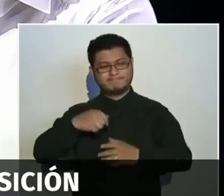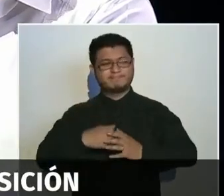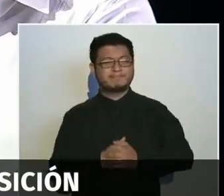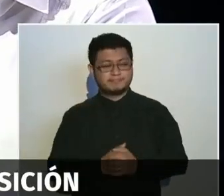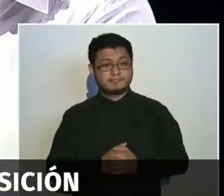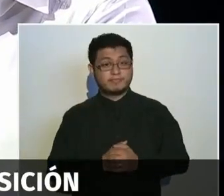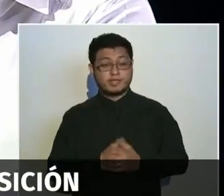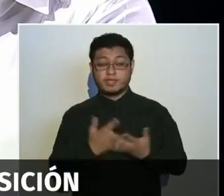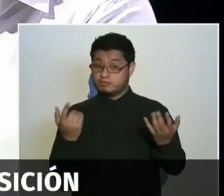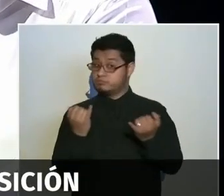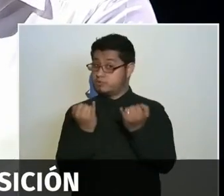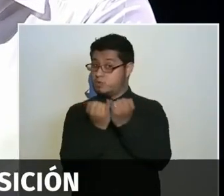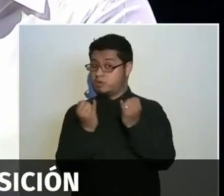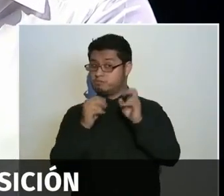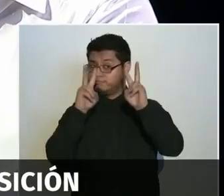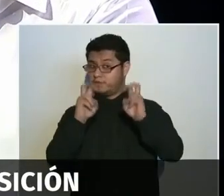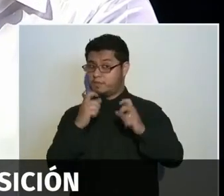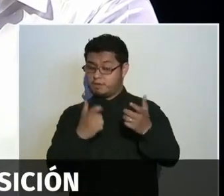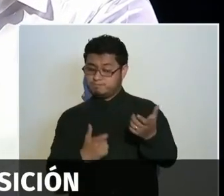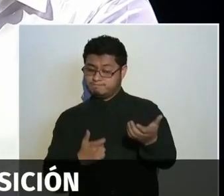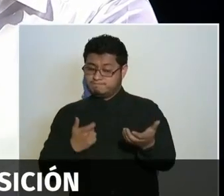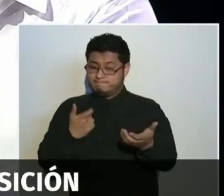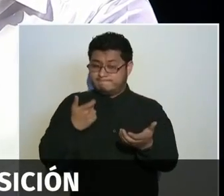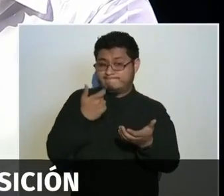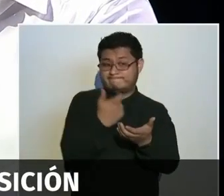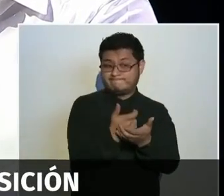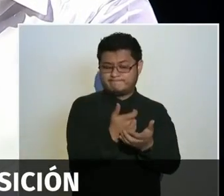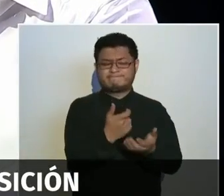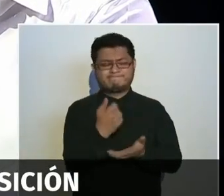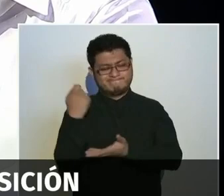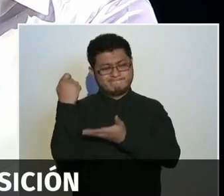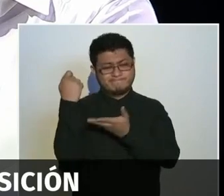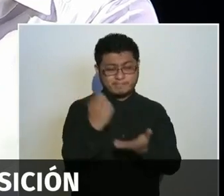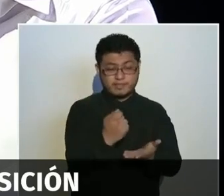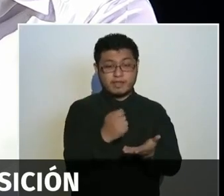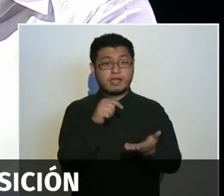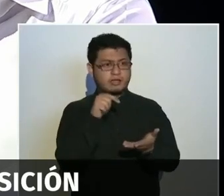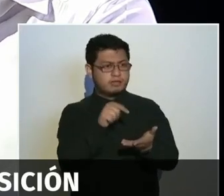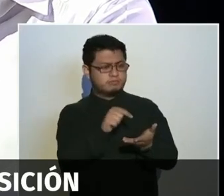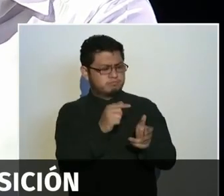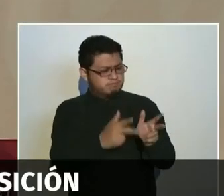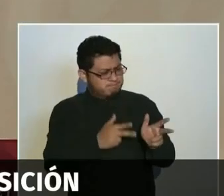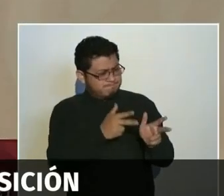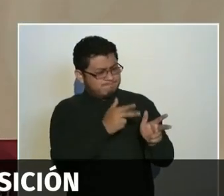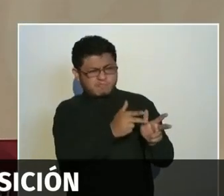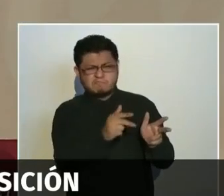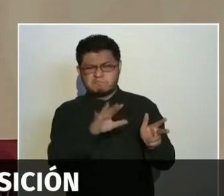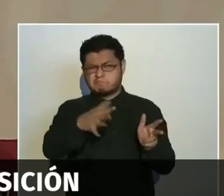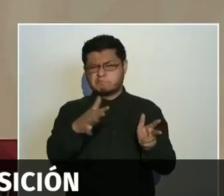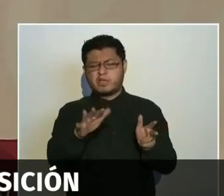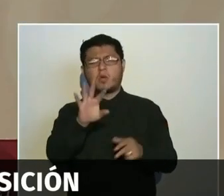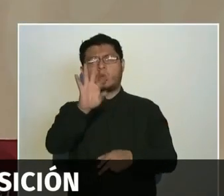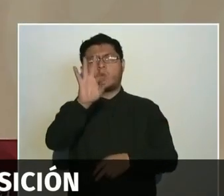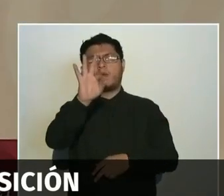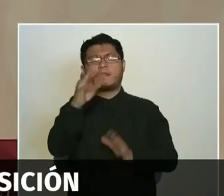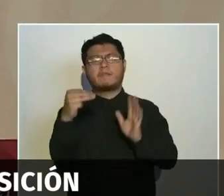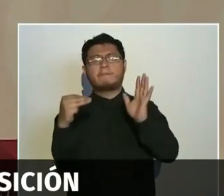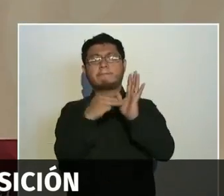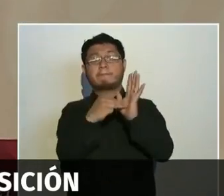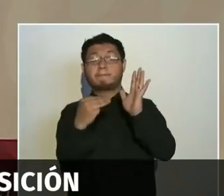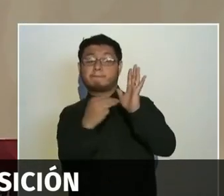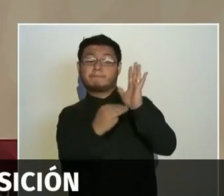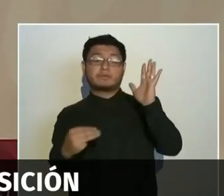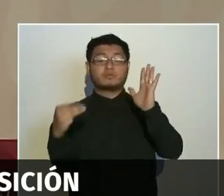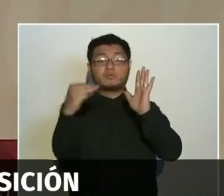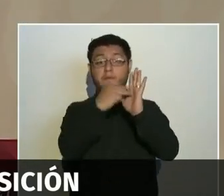evidentemente los tiempos hoy están muy adelantados miren una elección presidencial normal pues esto estaríamos hablando del mes de